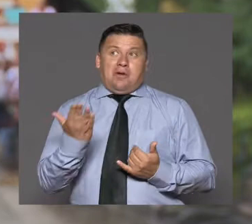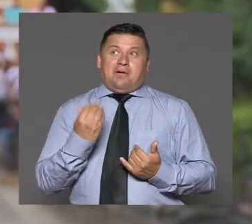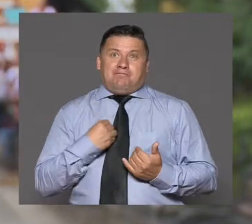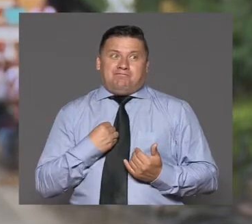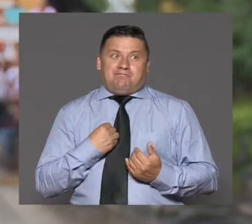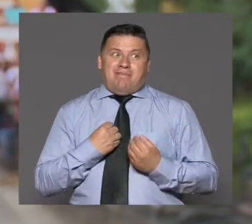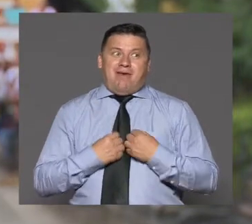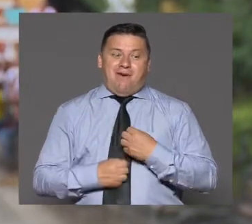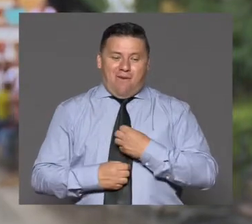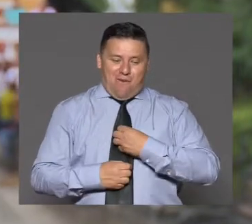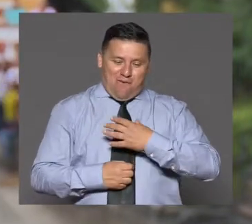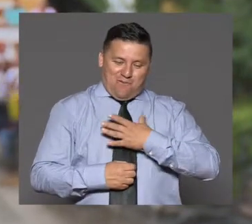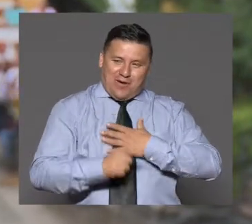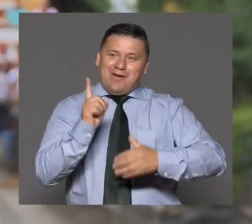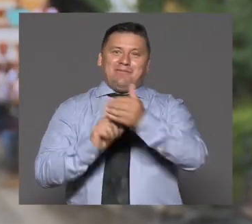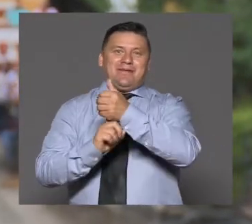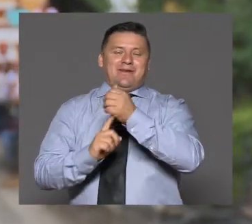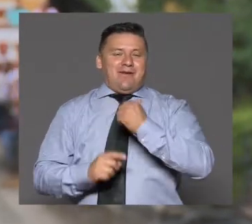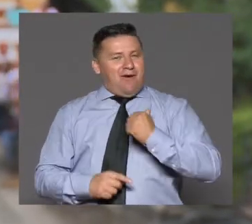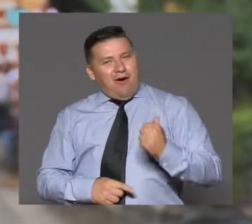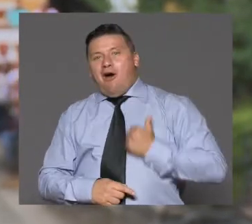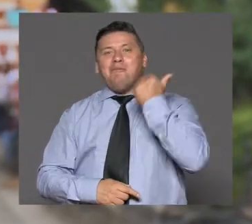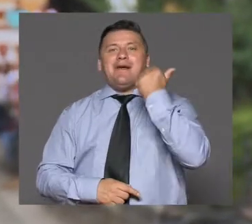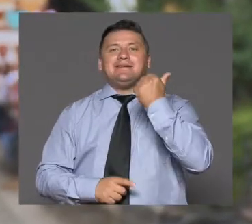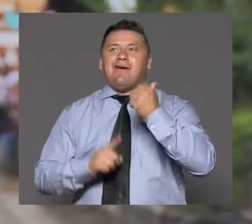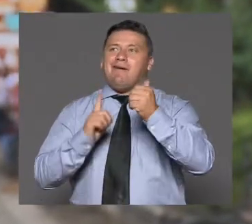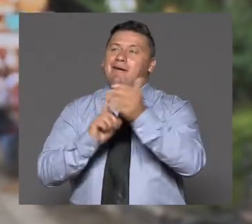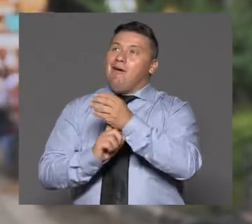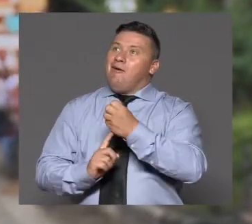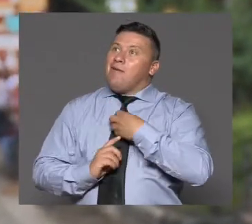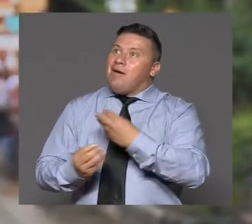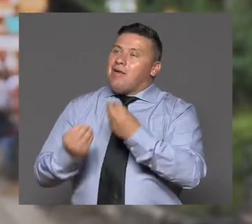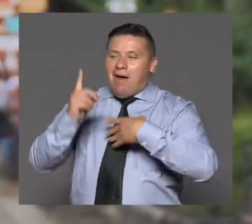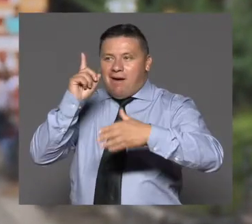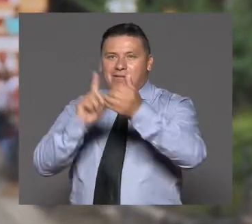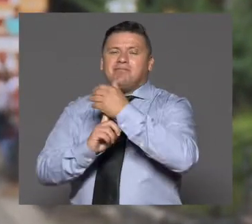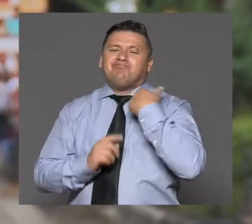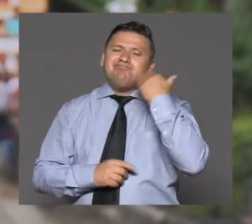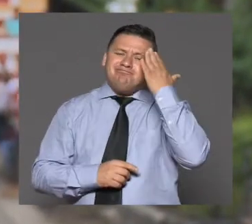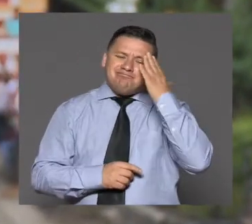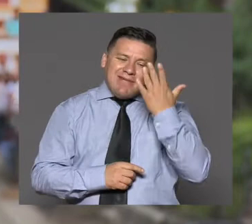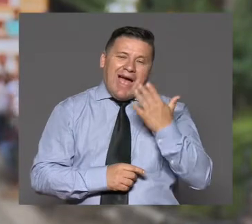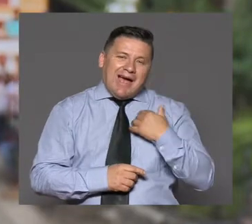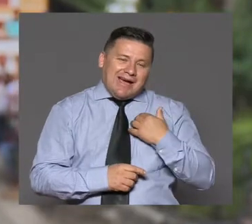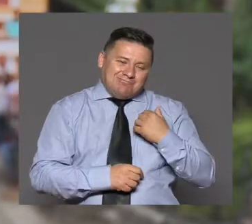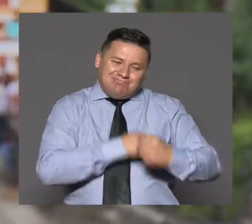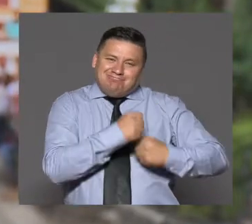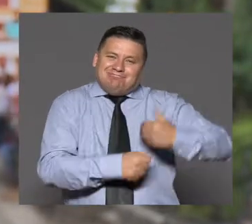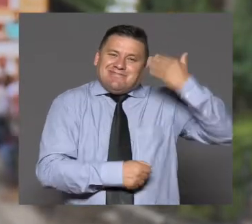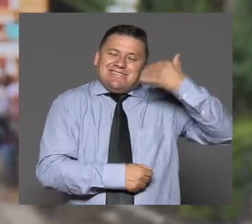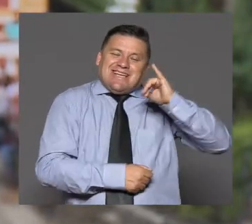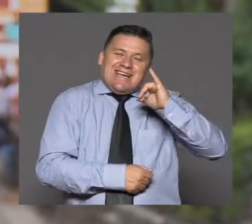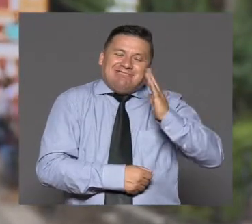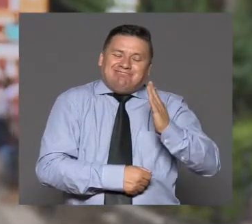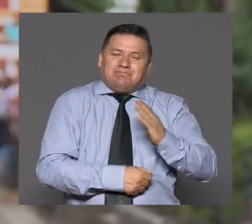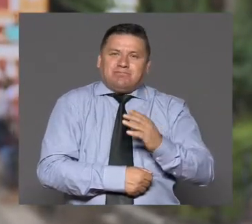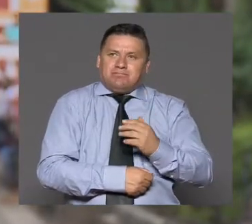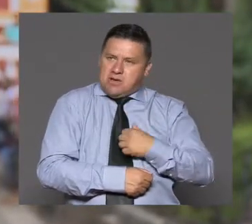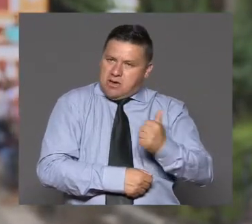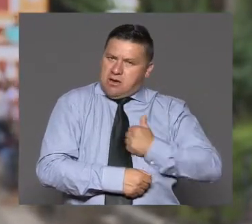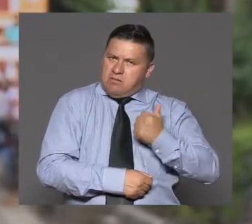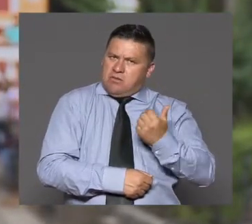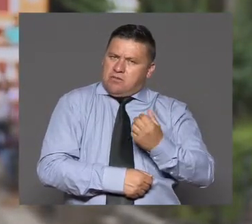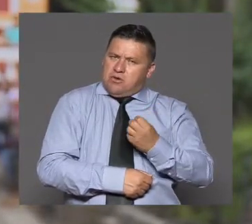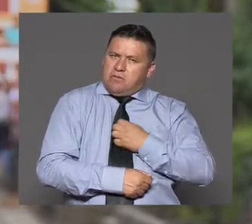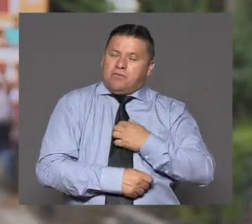oportunidad como es la ESAD y yo aproveché la oportunidad sabiendo que tenía mis años, pero aproveché la oportunidad porque